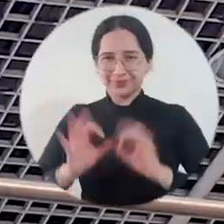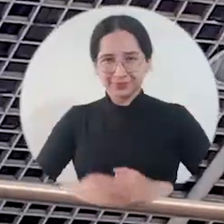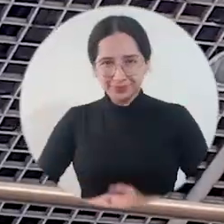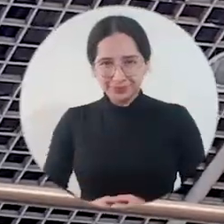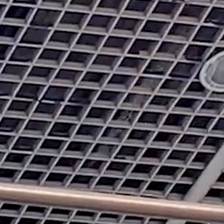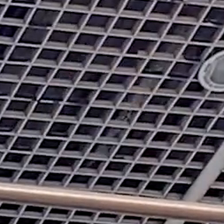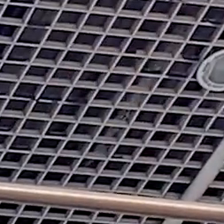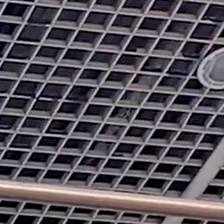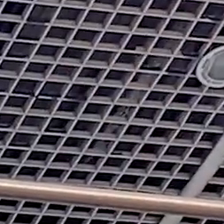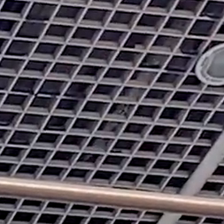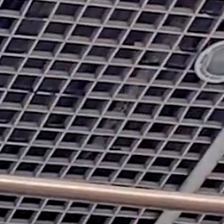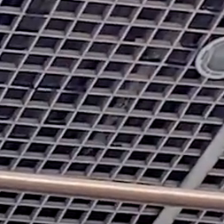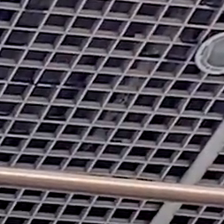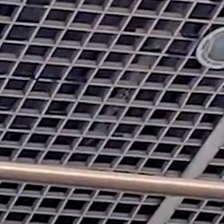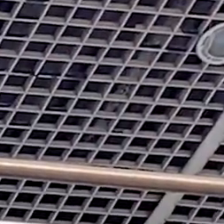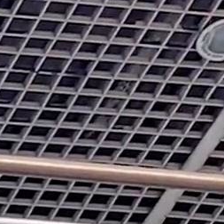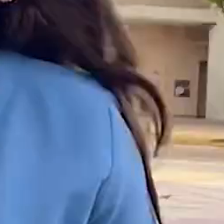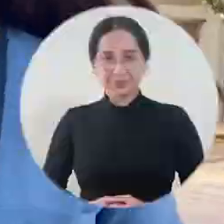posibles.